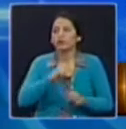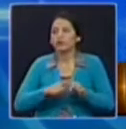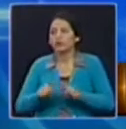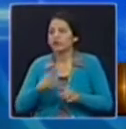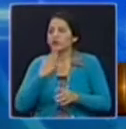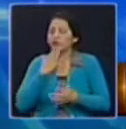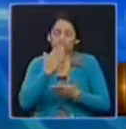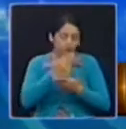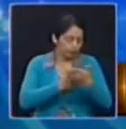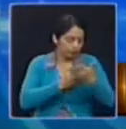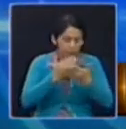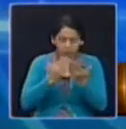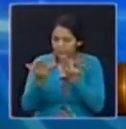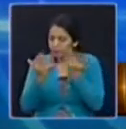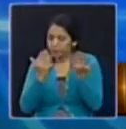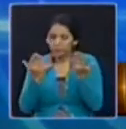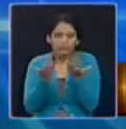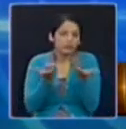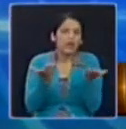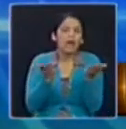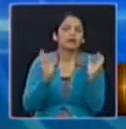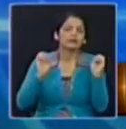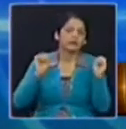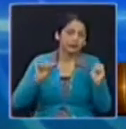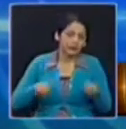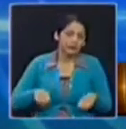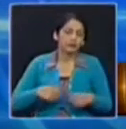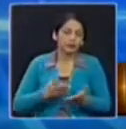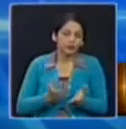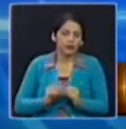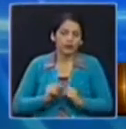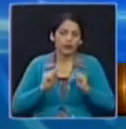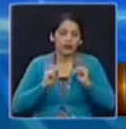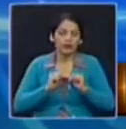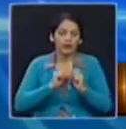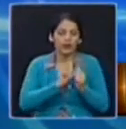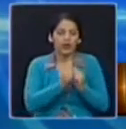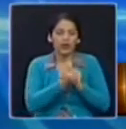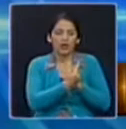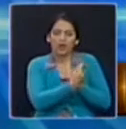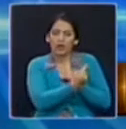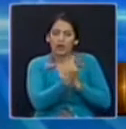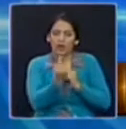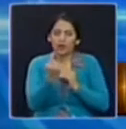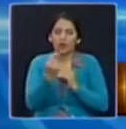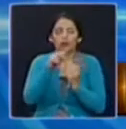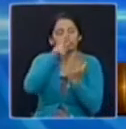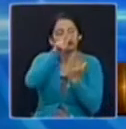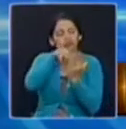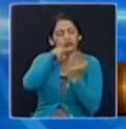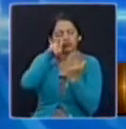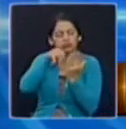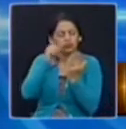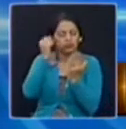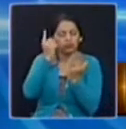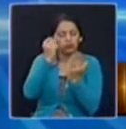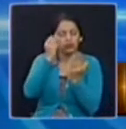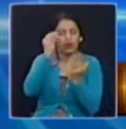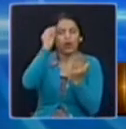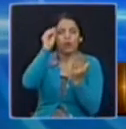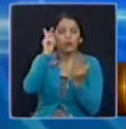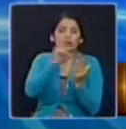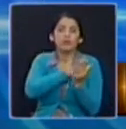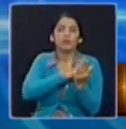permitan de manera libre, diría yo, al interno de la propia comisión, el que cada uno tenga su criterio y